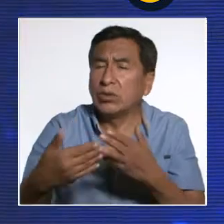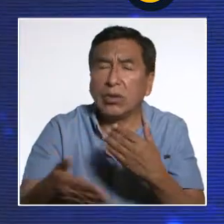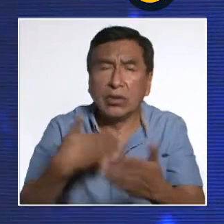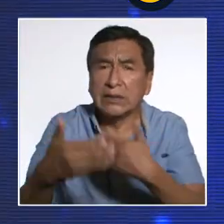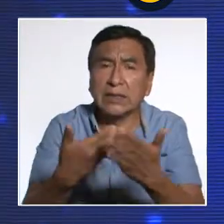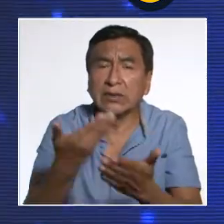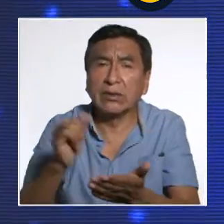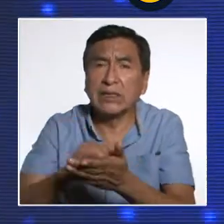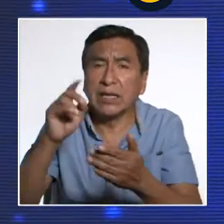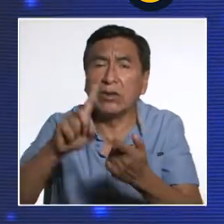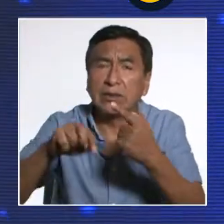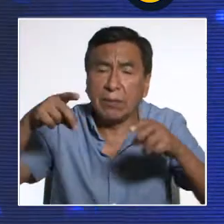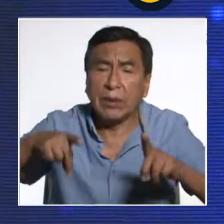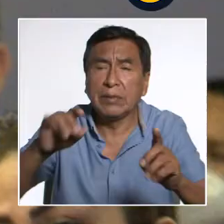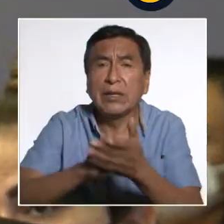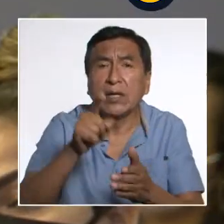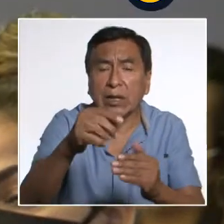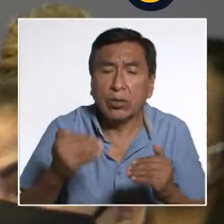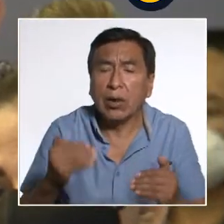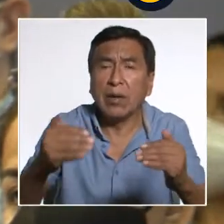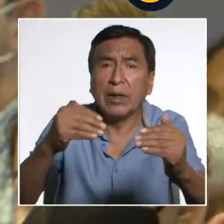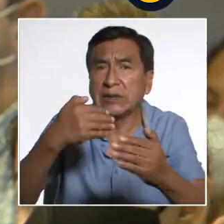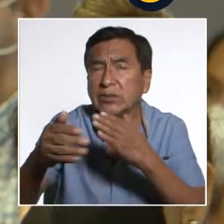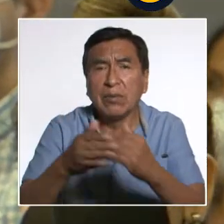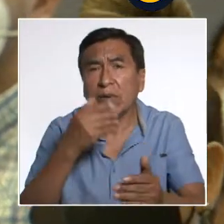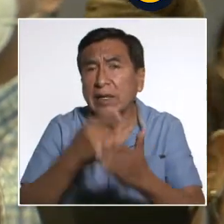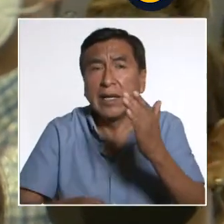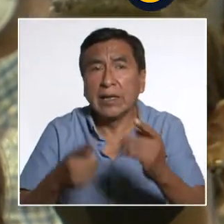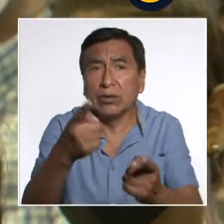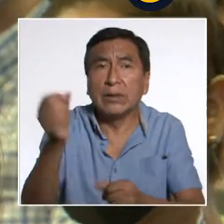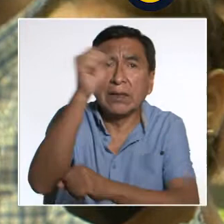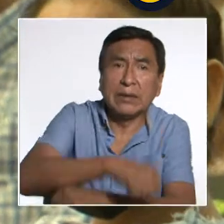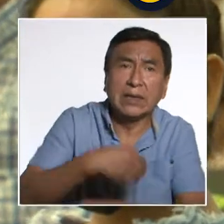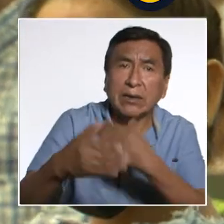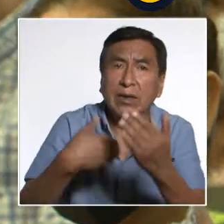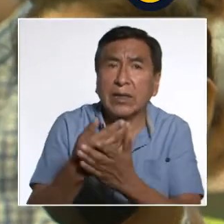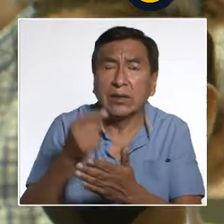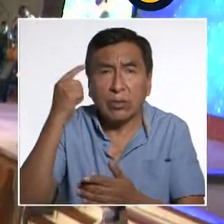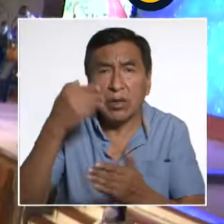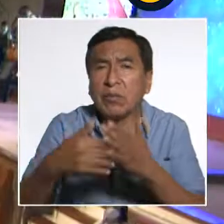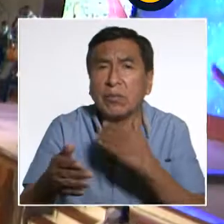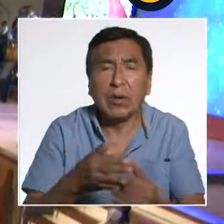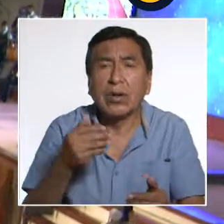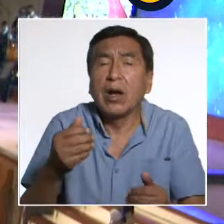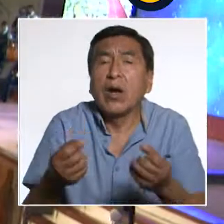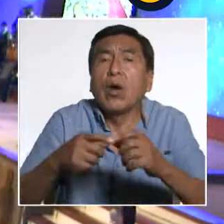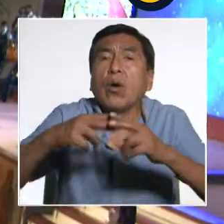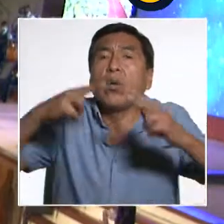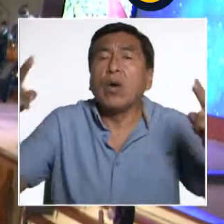tomar debe caer. No importa cuán gruesos puedan ser tus pensamientos, no importa